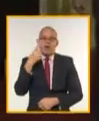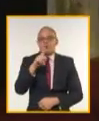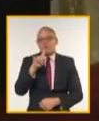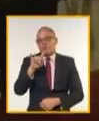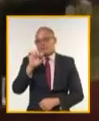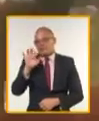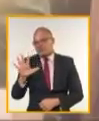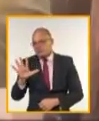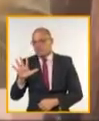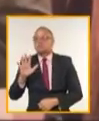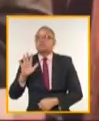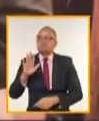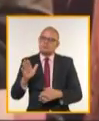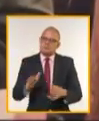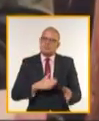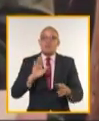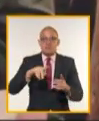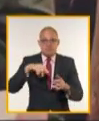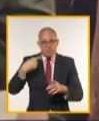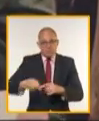y 2003.